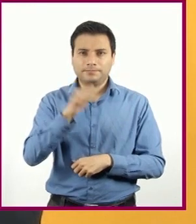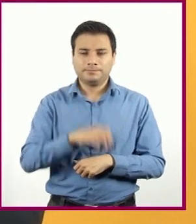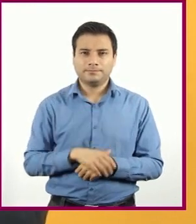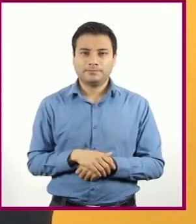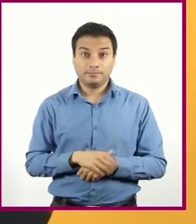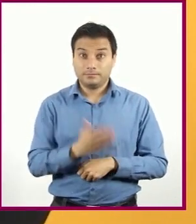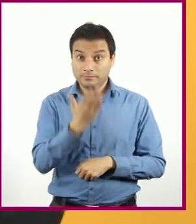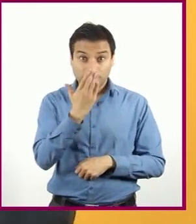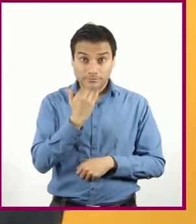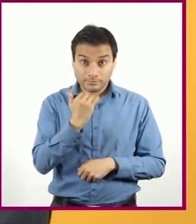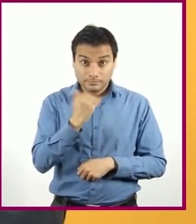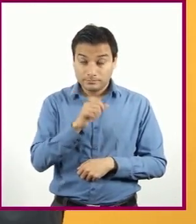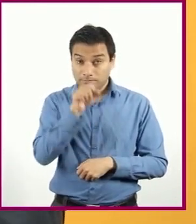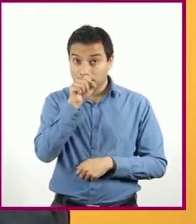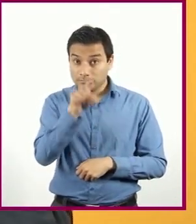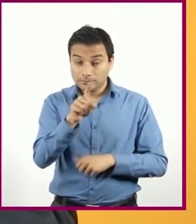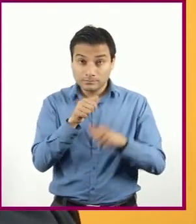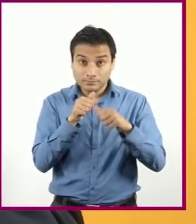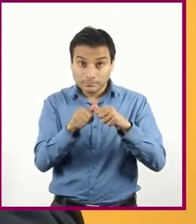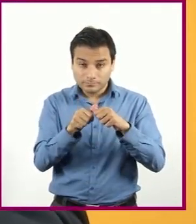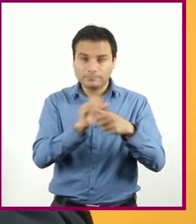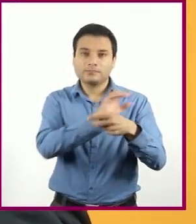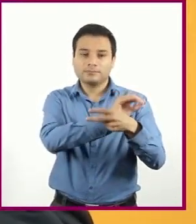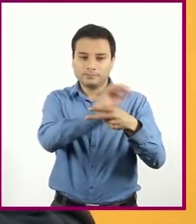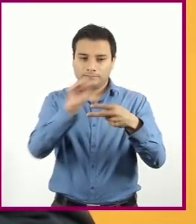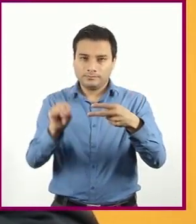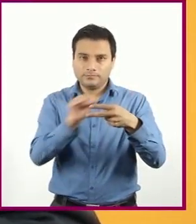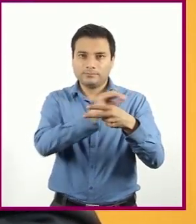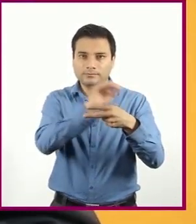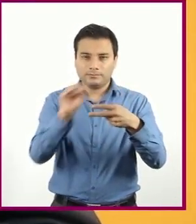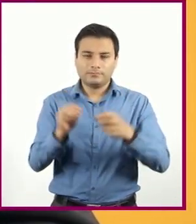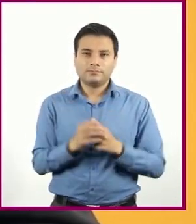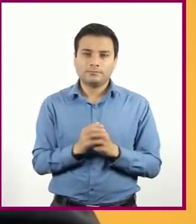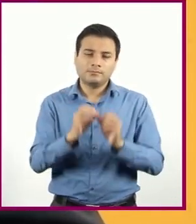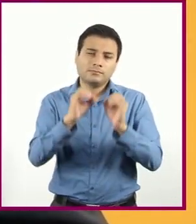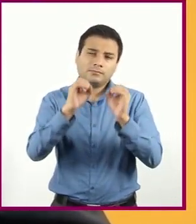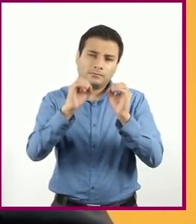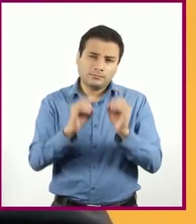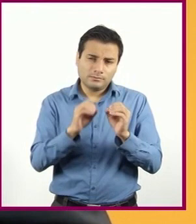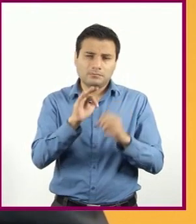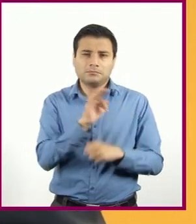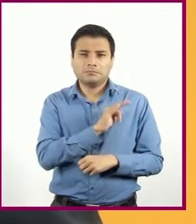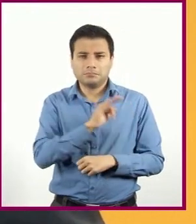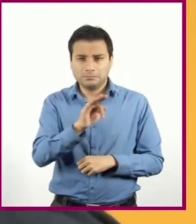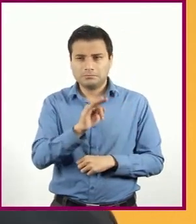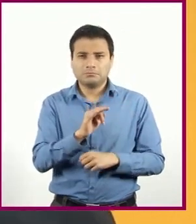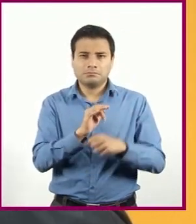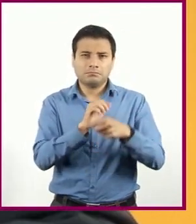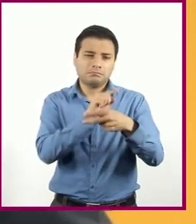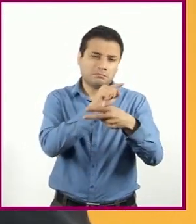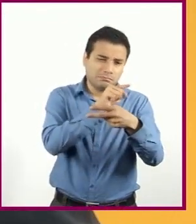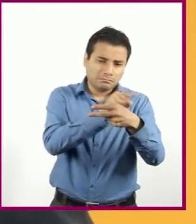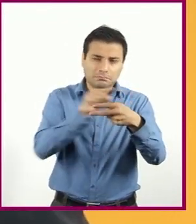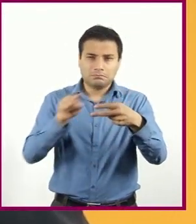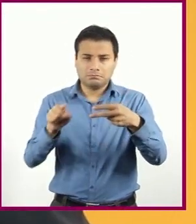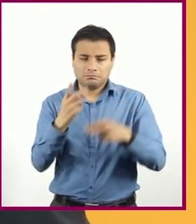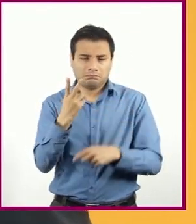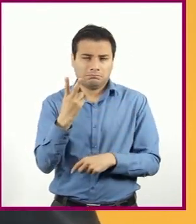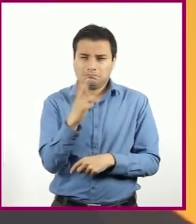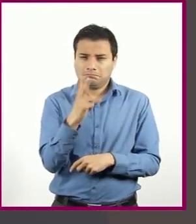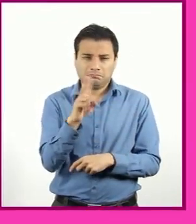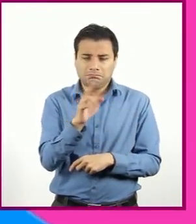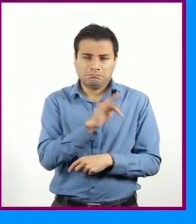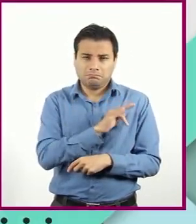segundo miembro, aunque las incógnitas también se pueden acomodar en el segundo miembro, debido al sentido